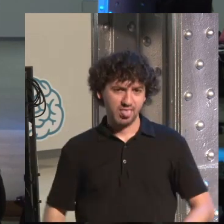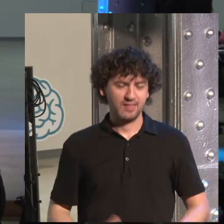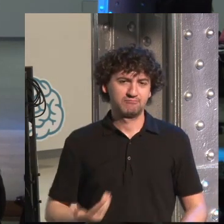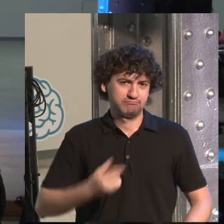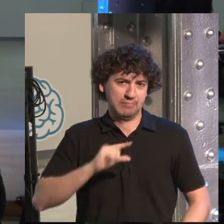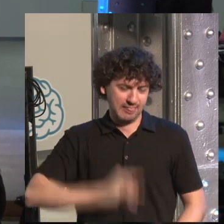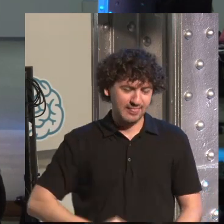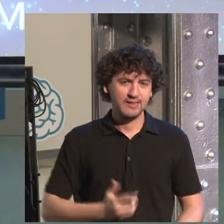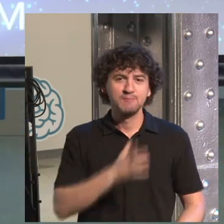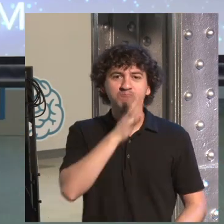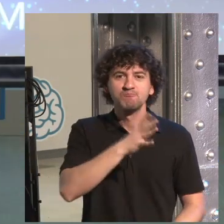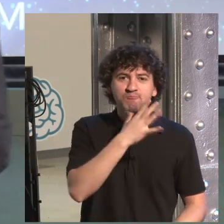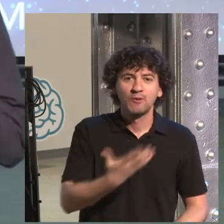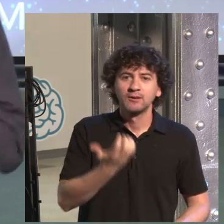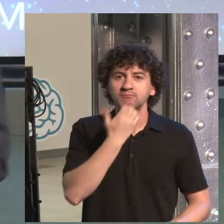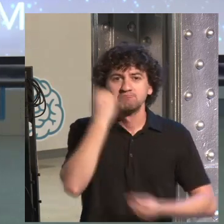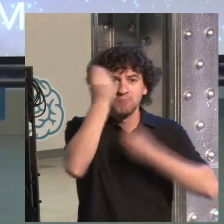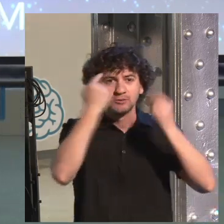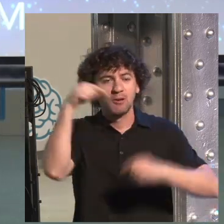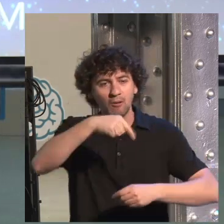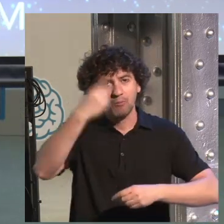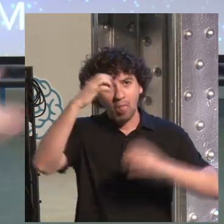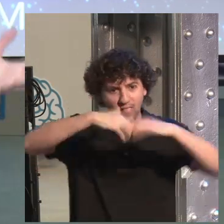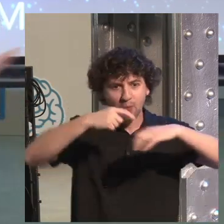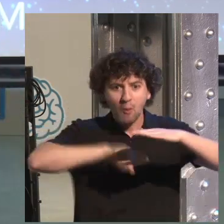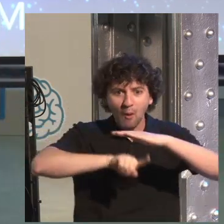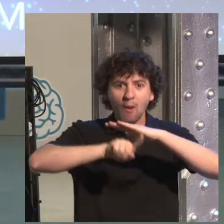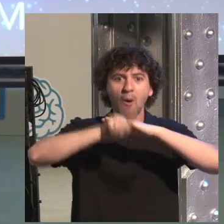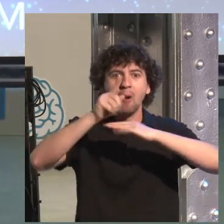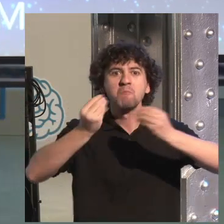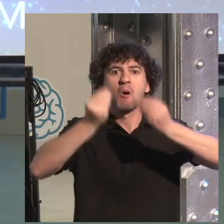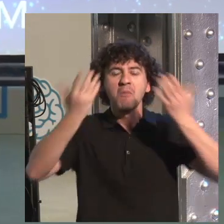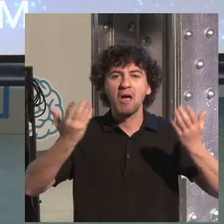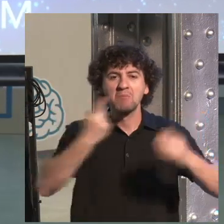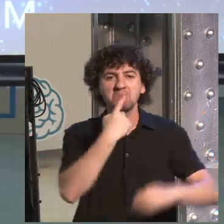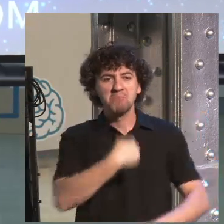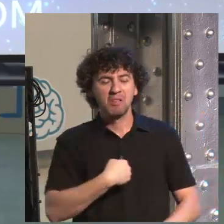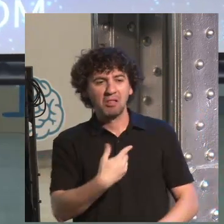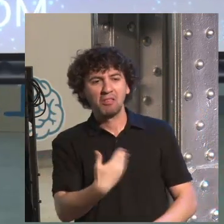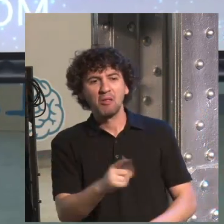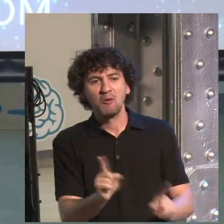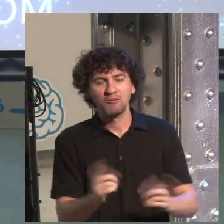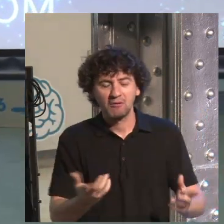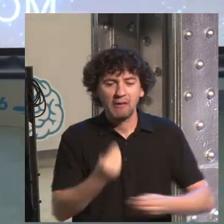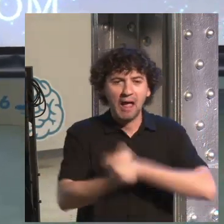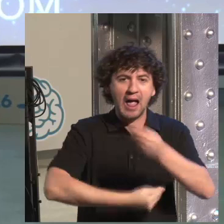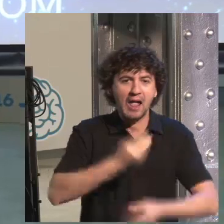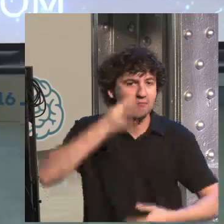hubiera margen para mejorar, pero si ya me dices que ya todo, pues no hay nada que